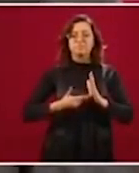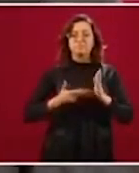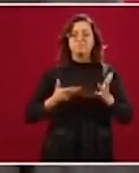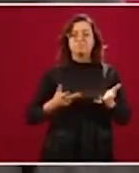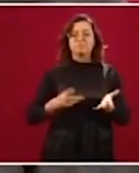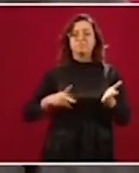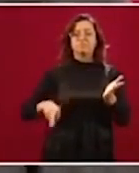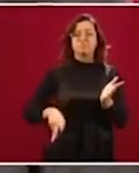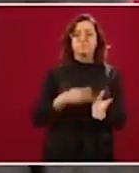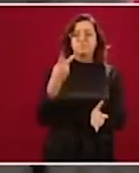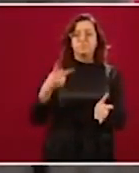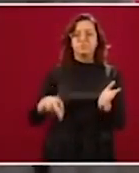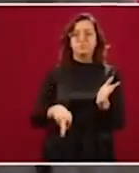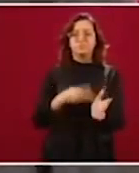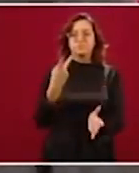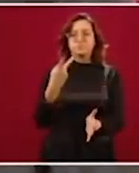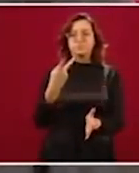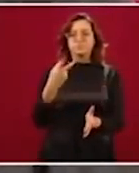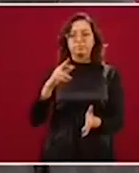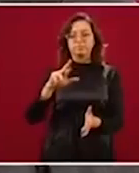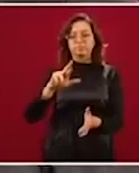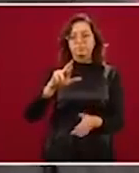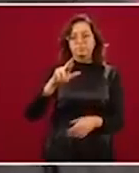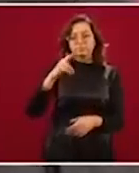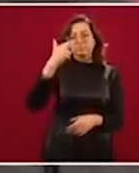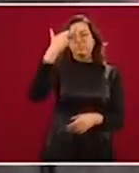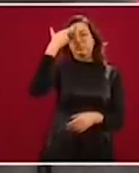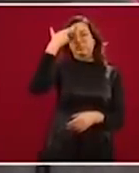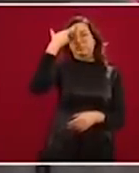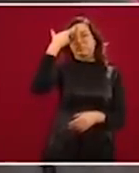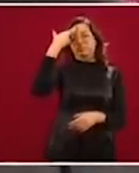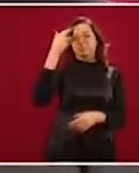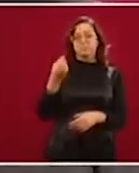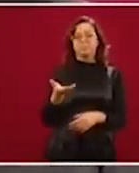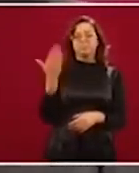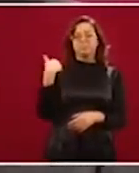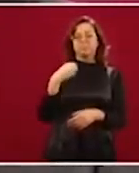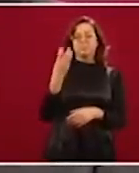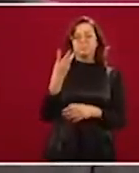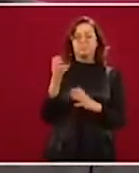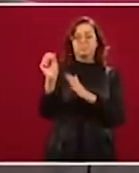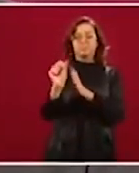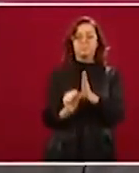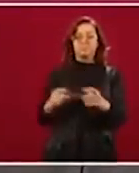recordando, desde hace casi 3 meses.